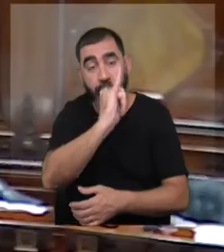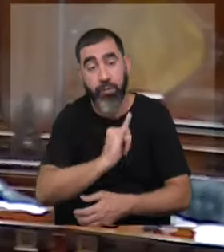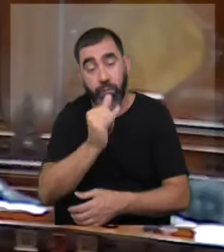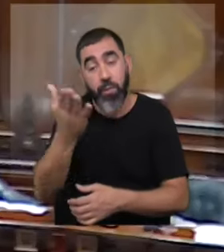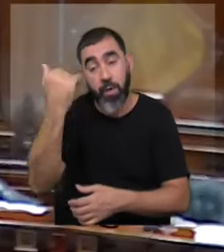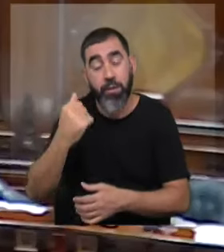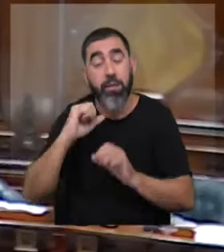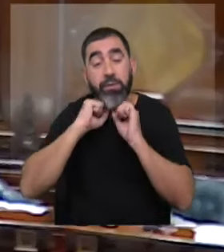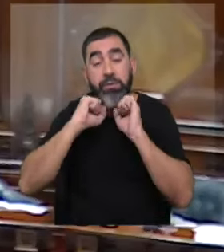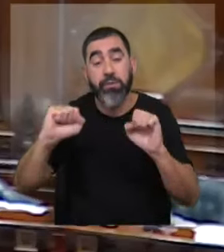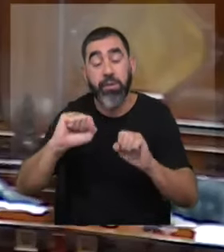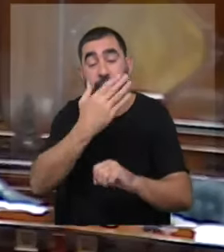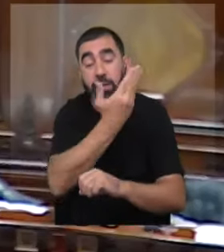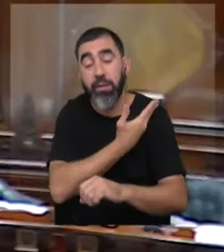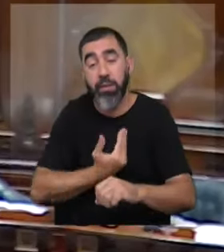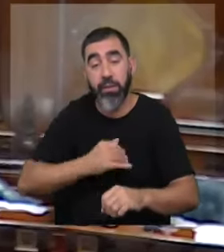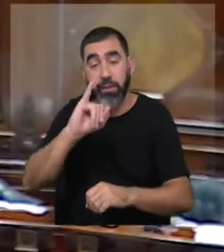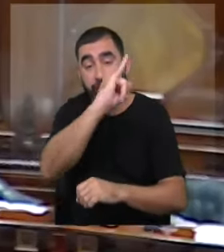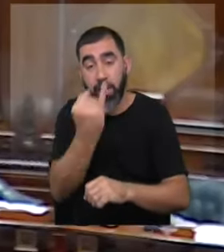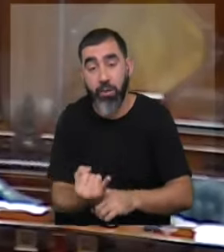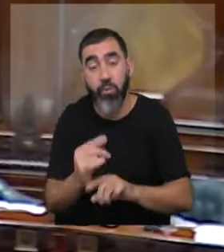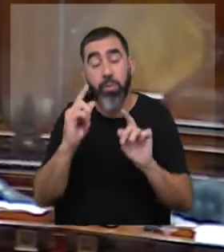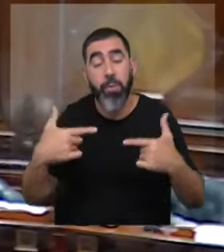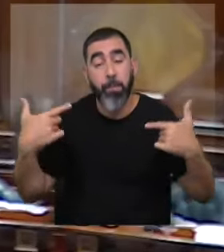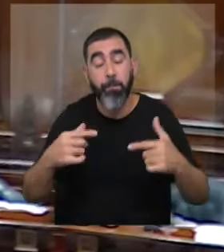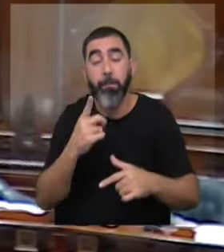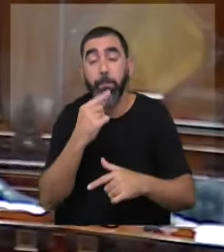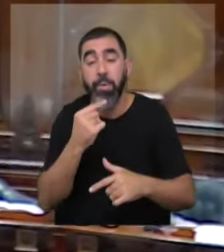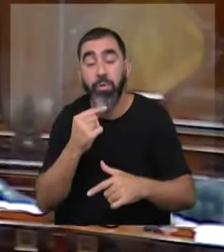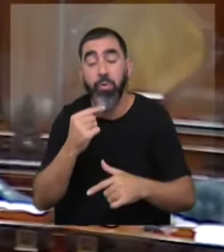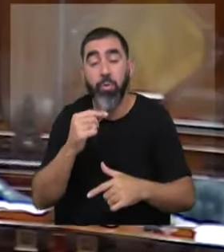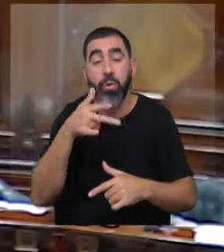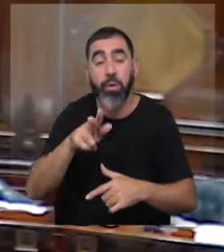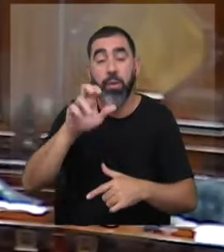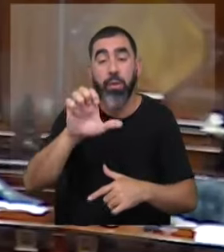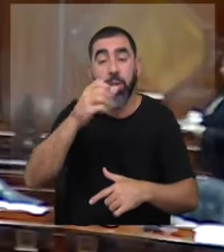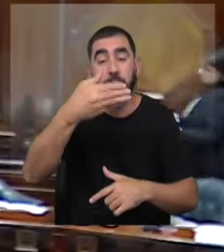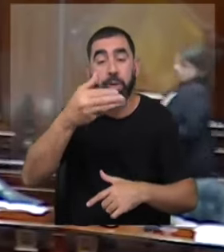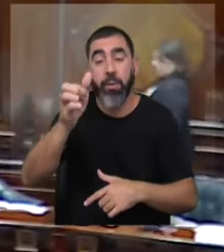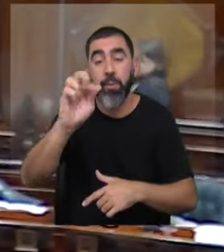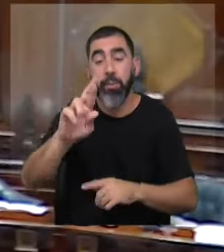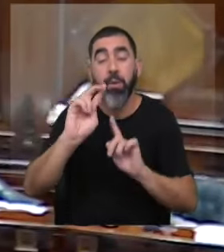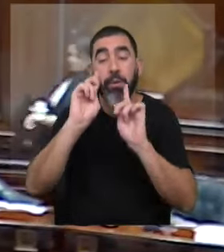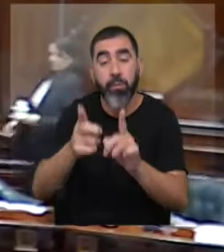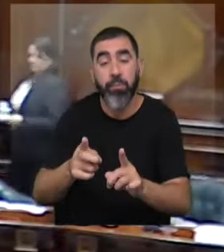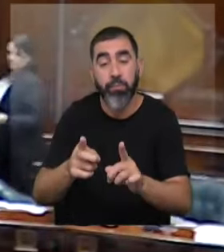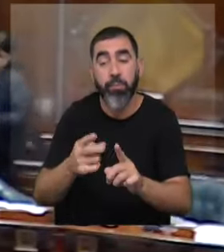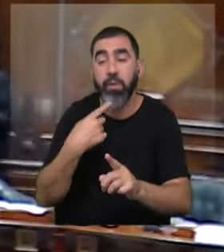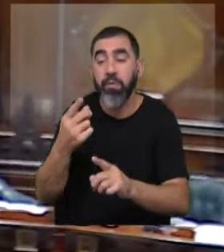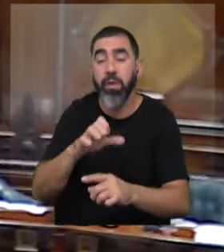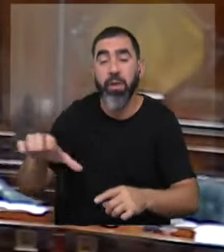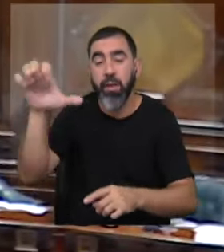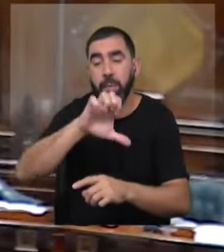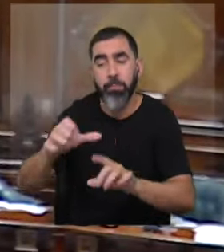entonces secretario de la Presidencia Álvaro Delgado y ministro del Interior Luis Alberto Heber. También marcó que el empresario